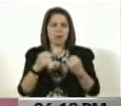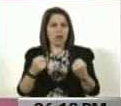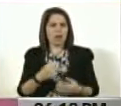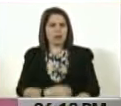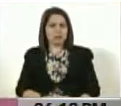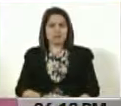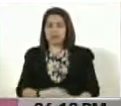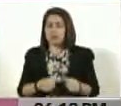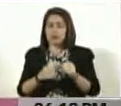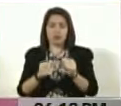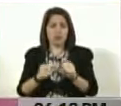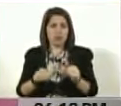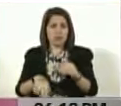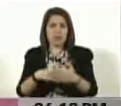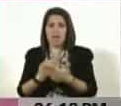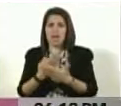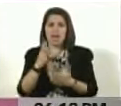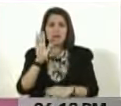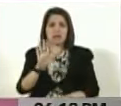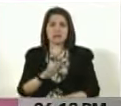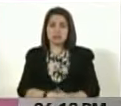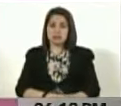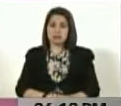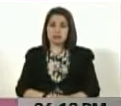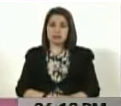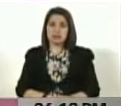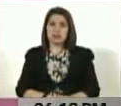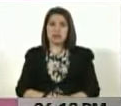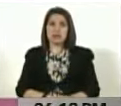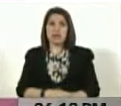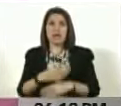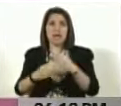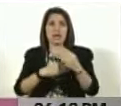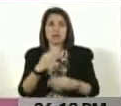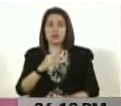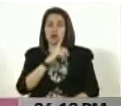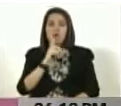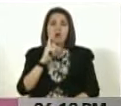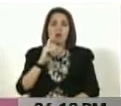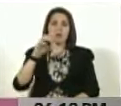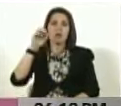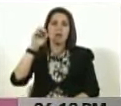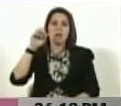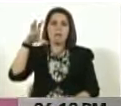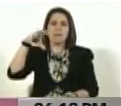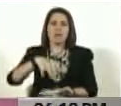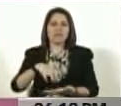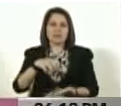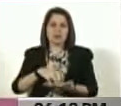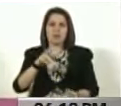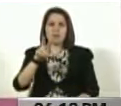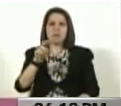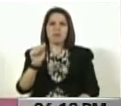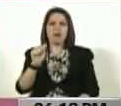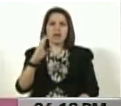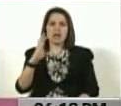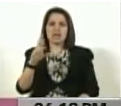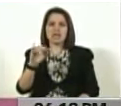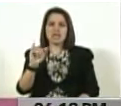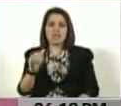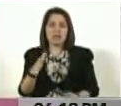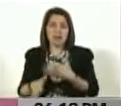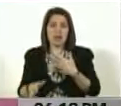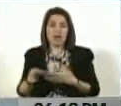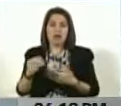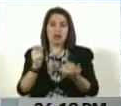sigue sucediendo, pero. Y eso era lo que sucedía en la ópera Bakery, que ya la mansión Bakery, que ya es ahora panadería comunitaria La